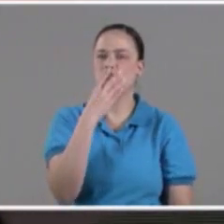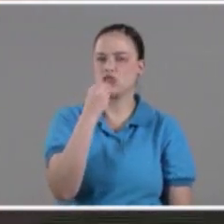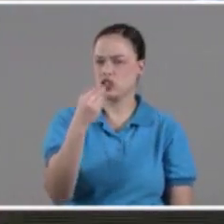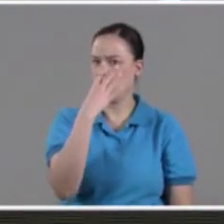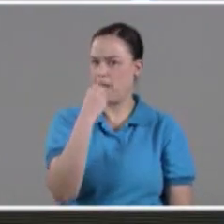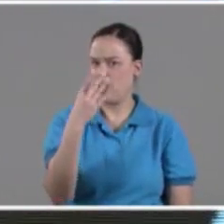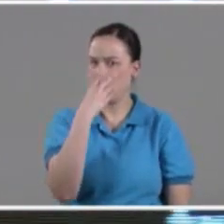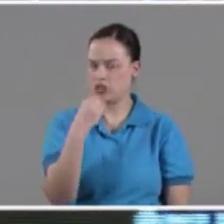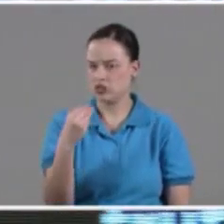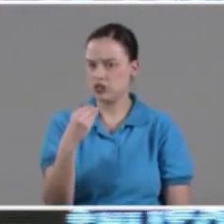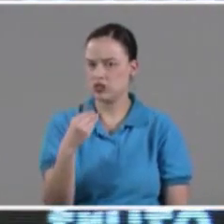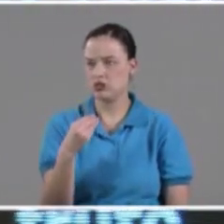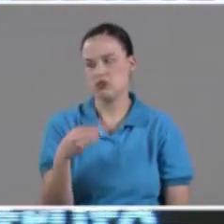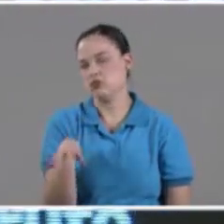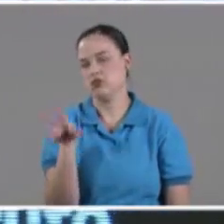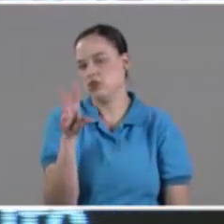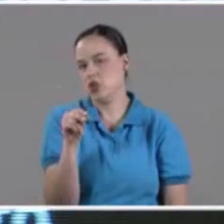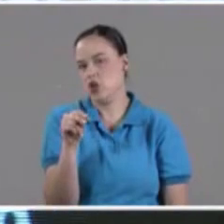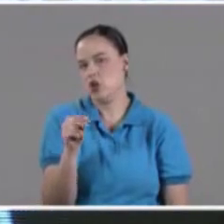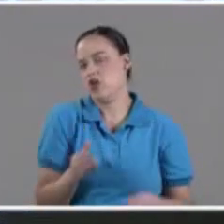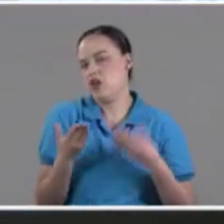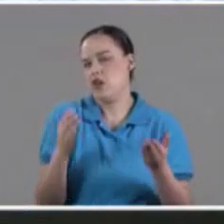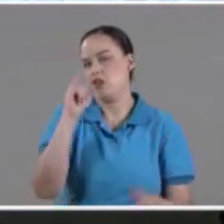le va a dar jocote